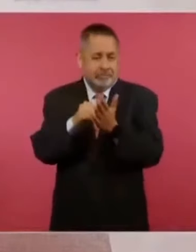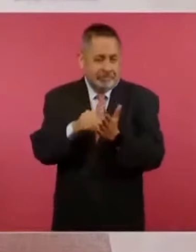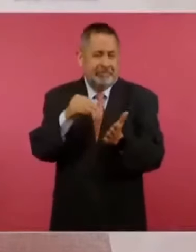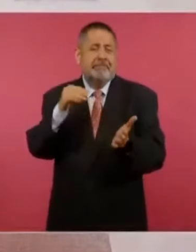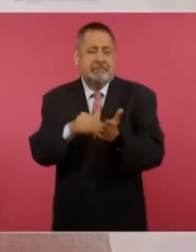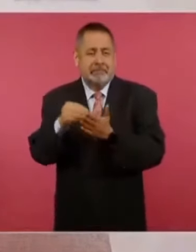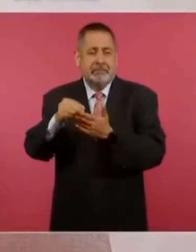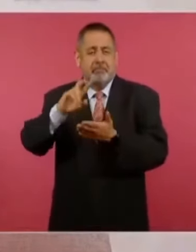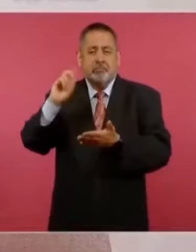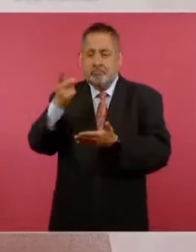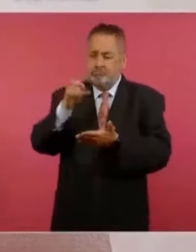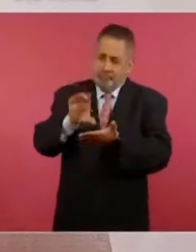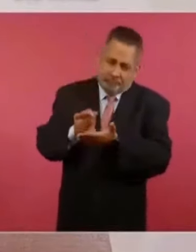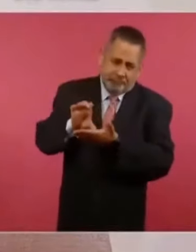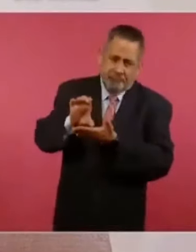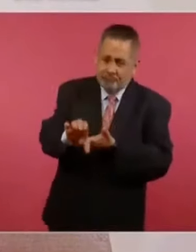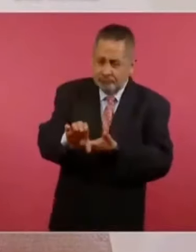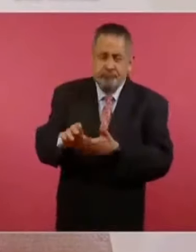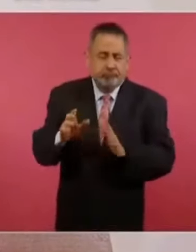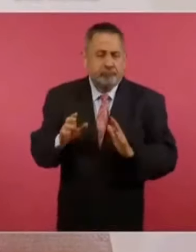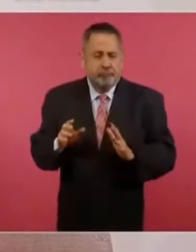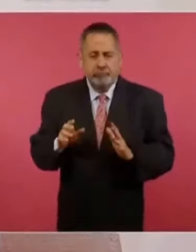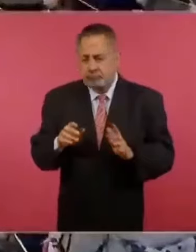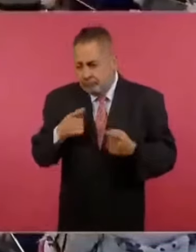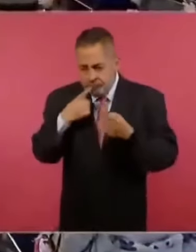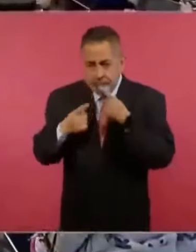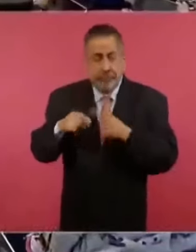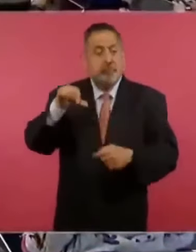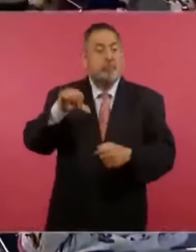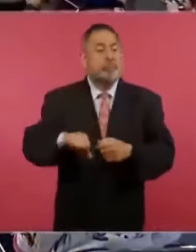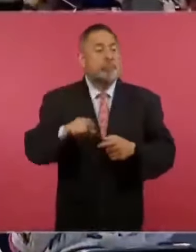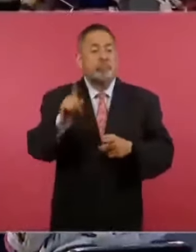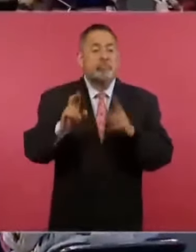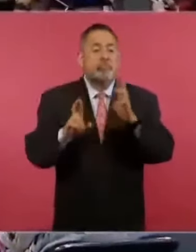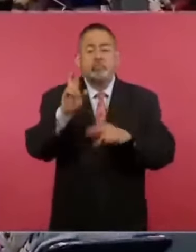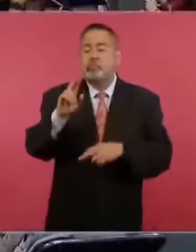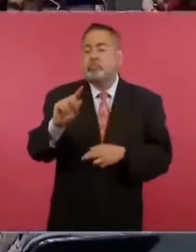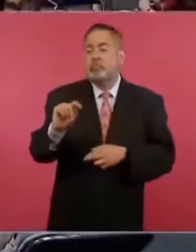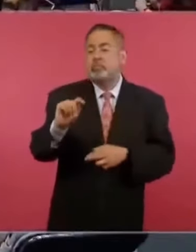inversión. Hoy, en Tula y en